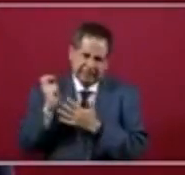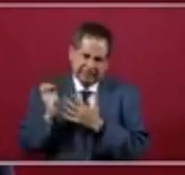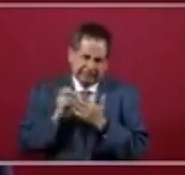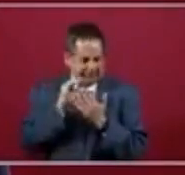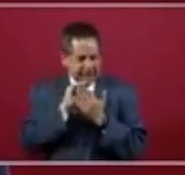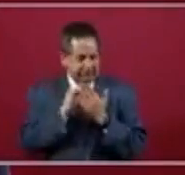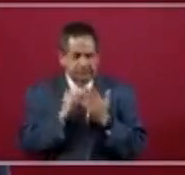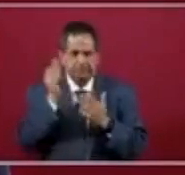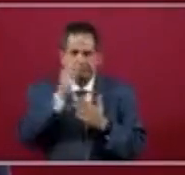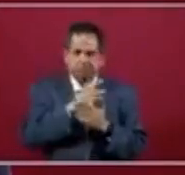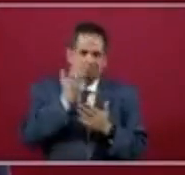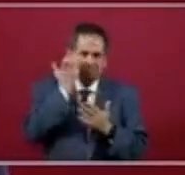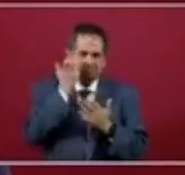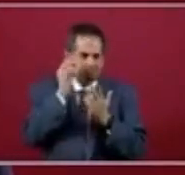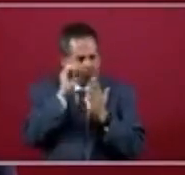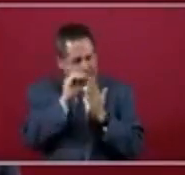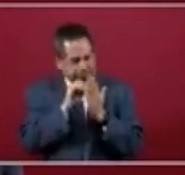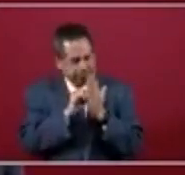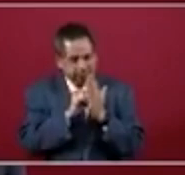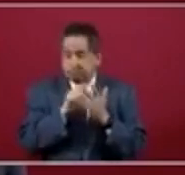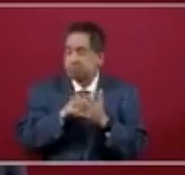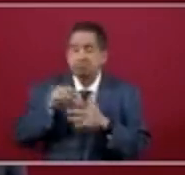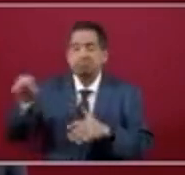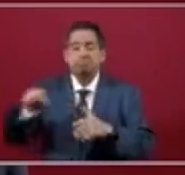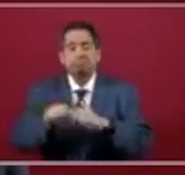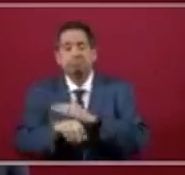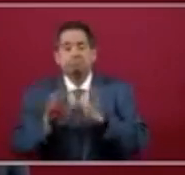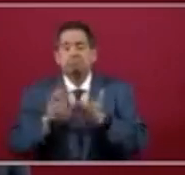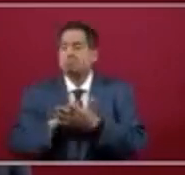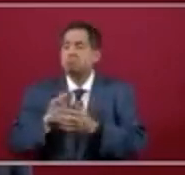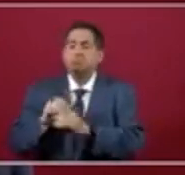lo decidía el régimen,